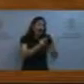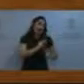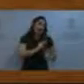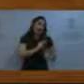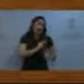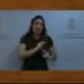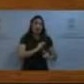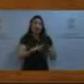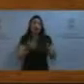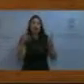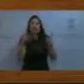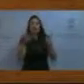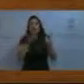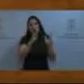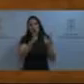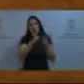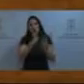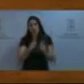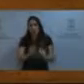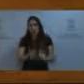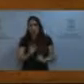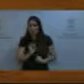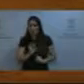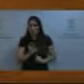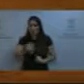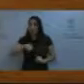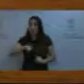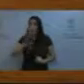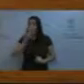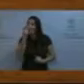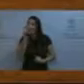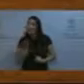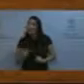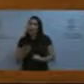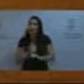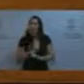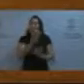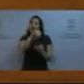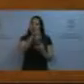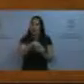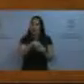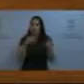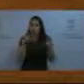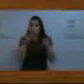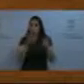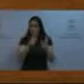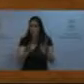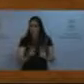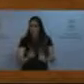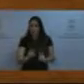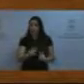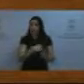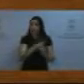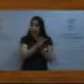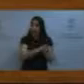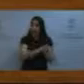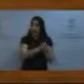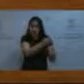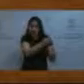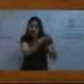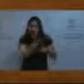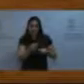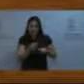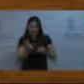el Consejo de Administración. Efectivamente, nosotros tenemos un representante que, por cierto, veo las actas que me llegan, que las tengo aquí algunas de